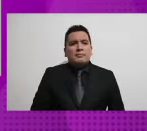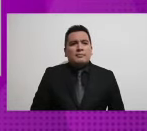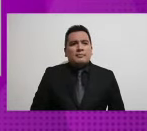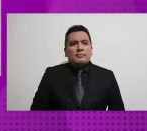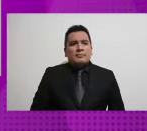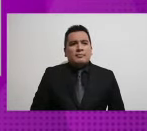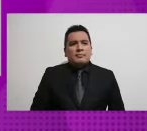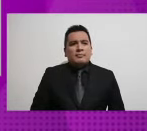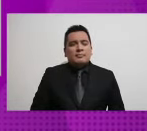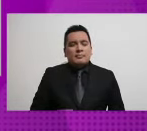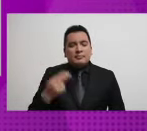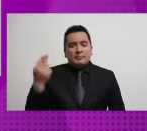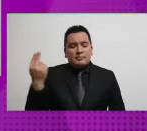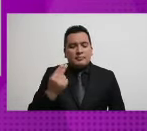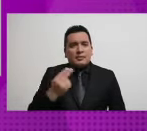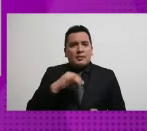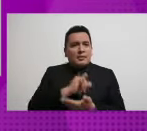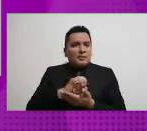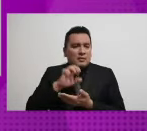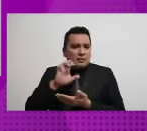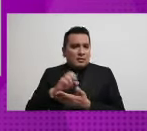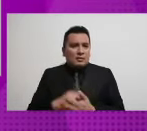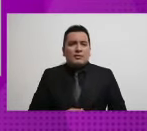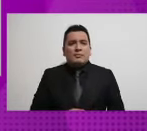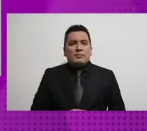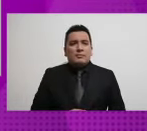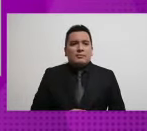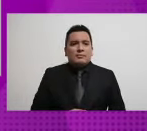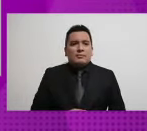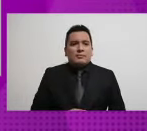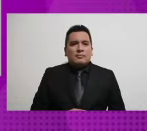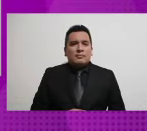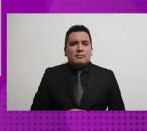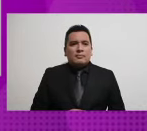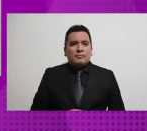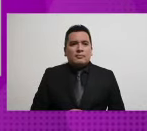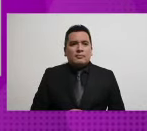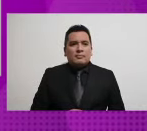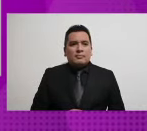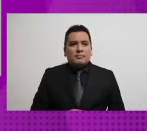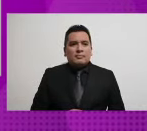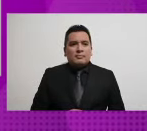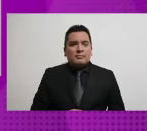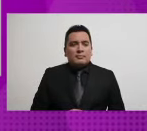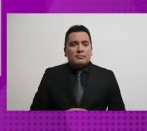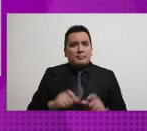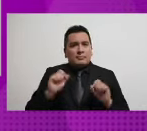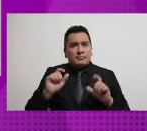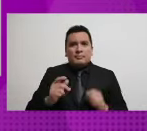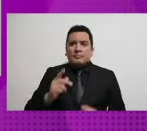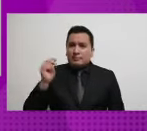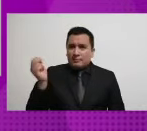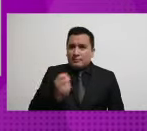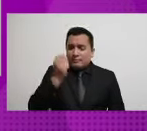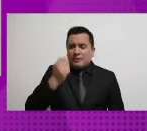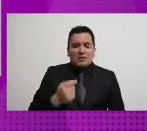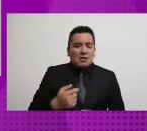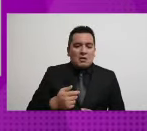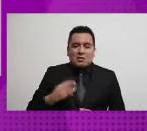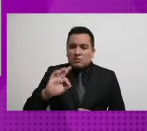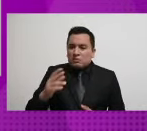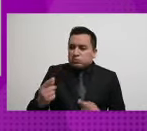cuestión de que el Instituto Electoral, a través de la Dirección de Innovación